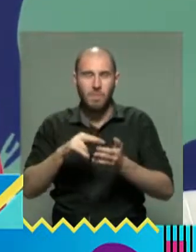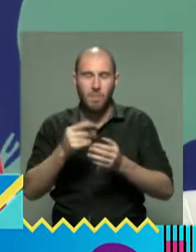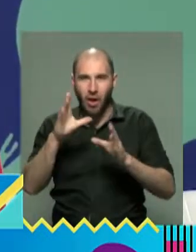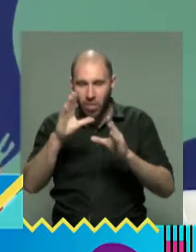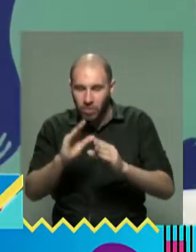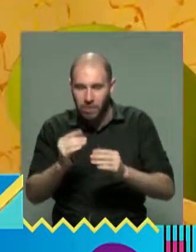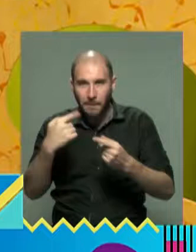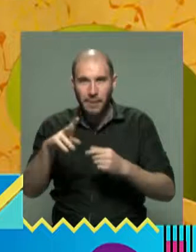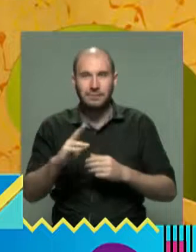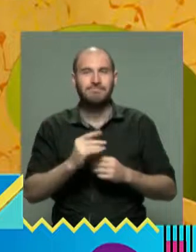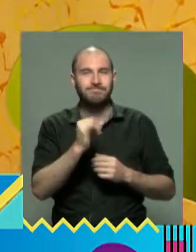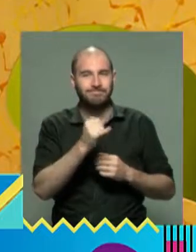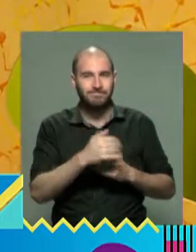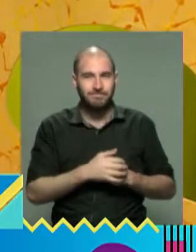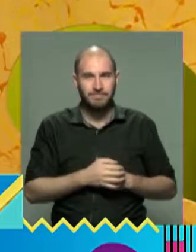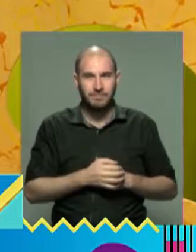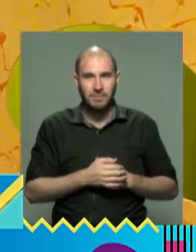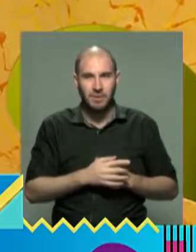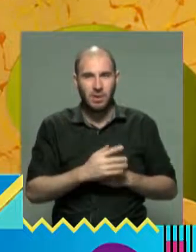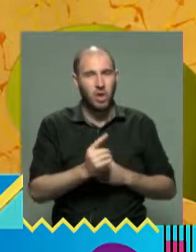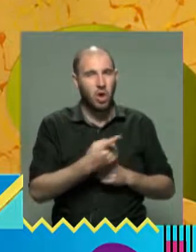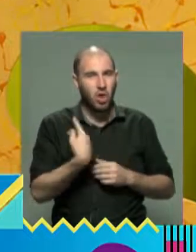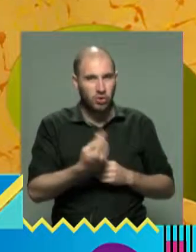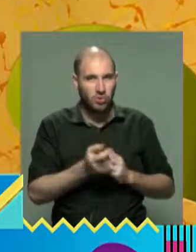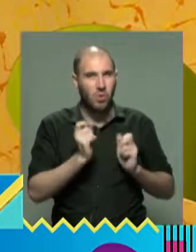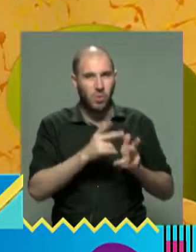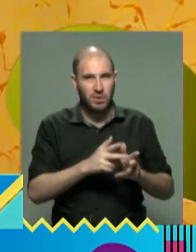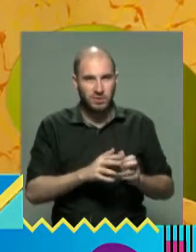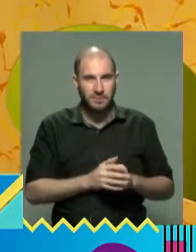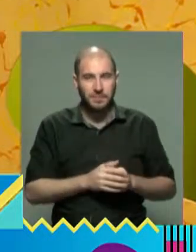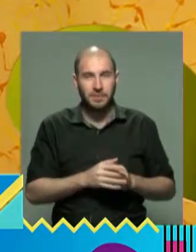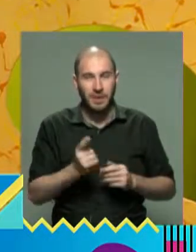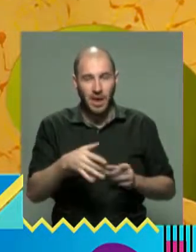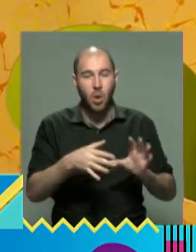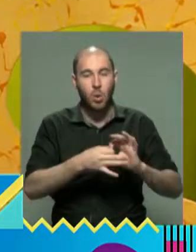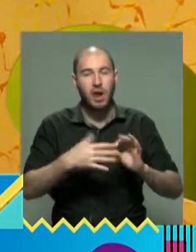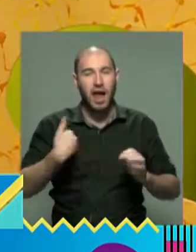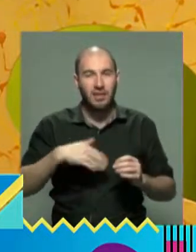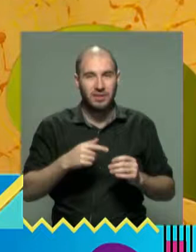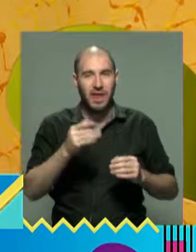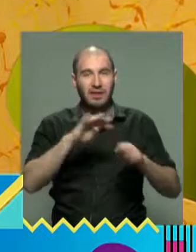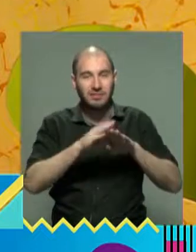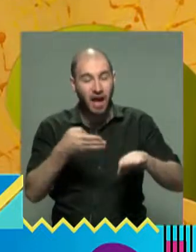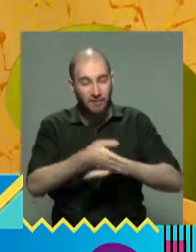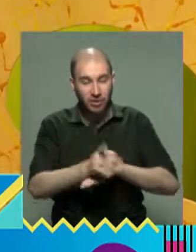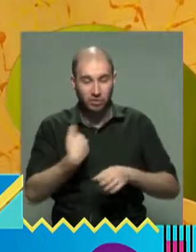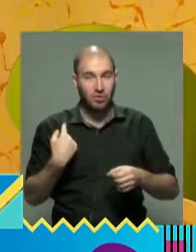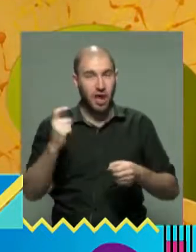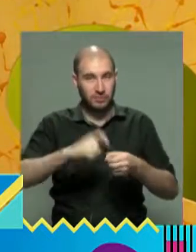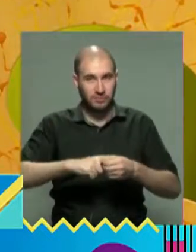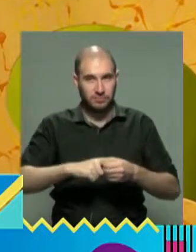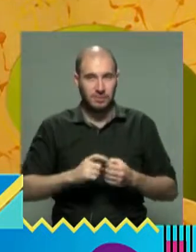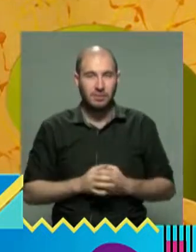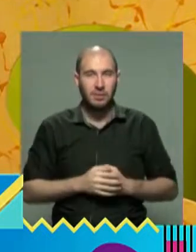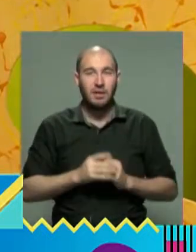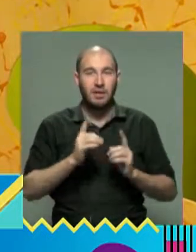momento de hacer la actividad. Sí, y hay que... Nosotros, como dije, o sea, existe la Unión Argentina de Espeleología, a la cual nosotros estamos asociados, y a su